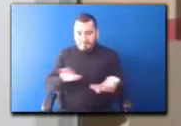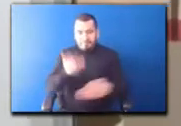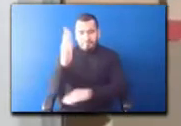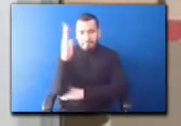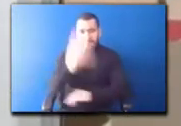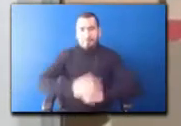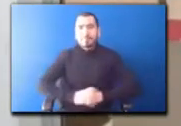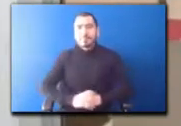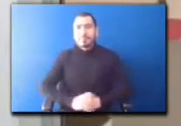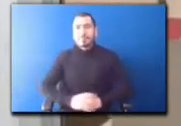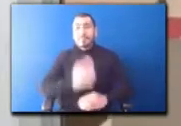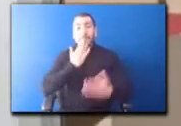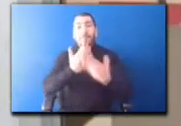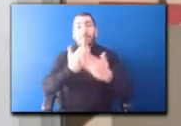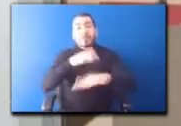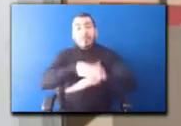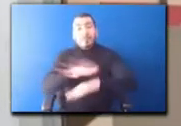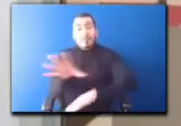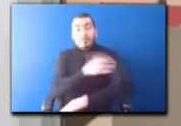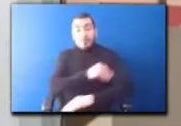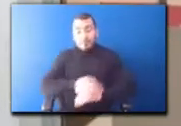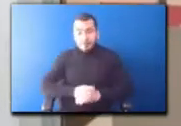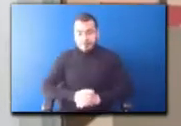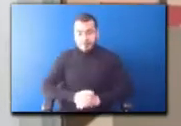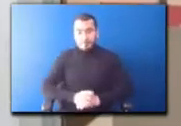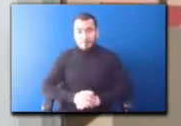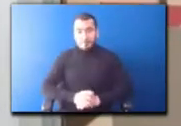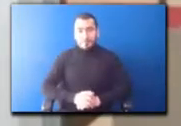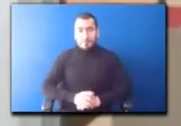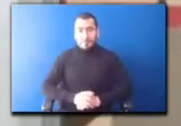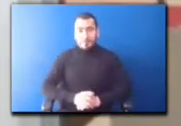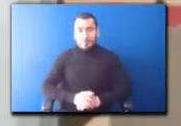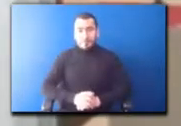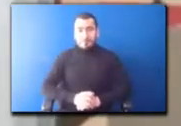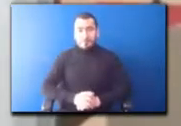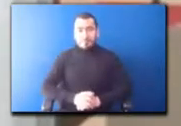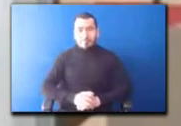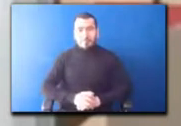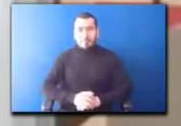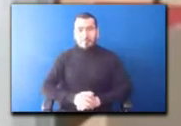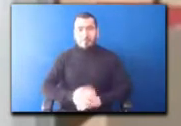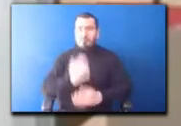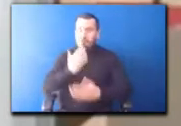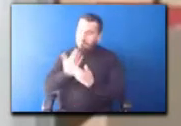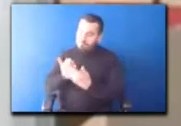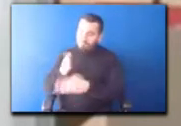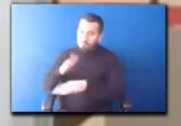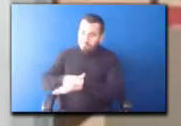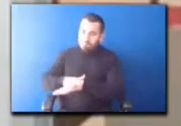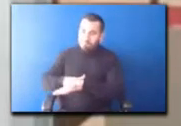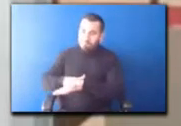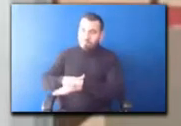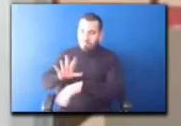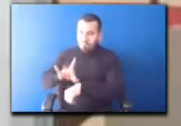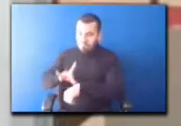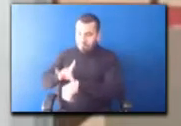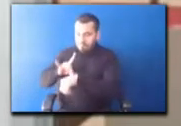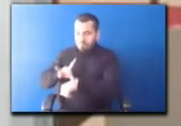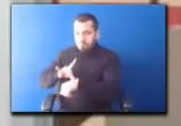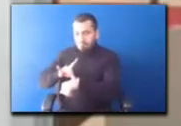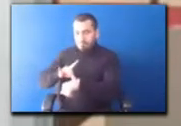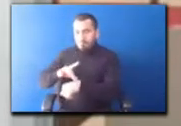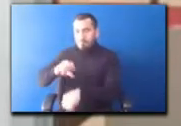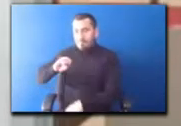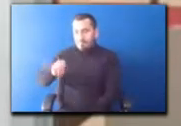Muy buenas tardes para todos. Muy buenas tardes, señor superintendente financiero, doctor